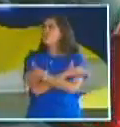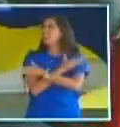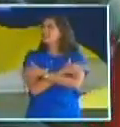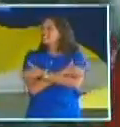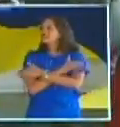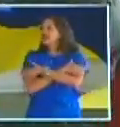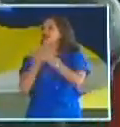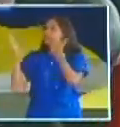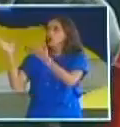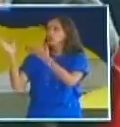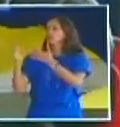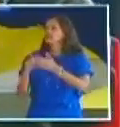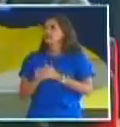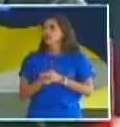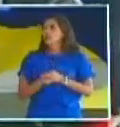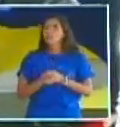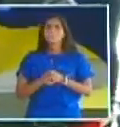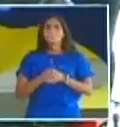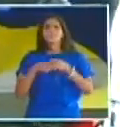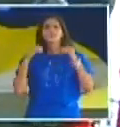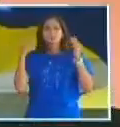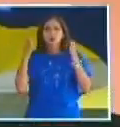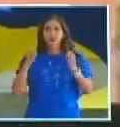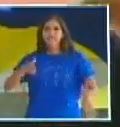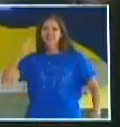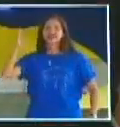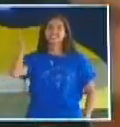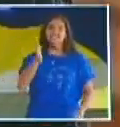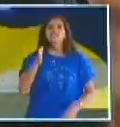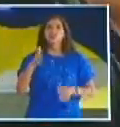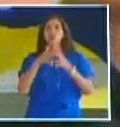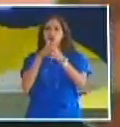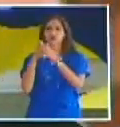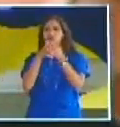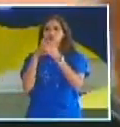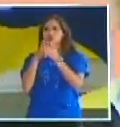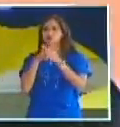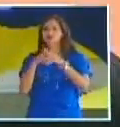Felicitaciones por esta sanción imperialista.